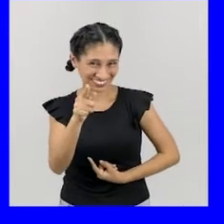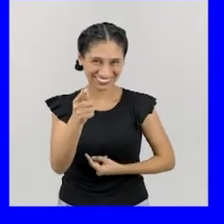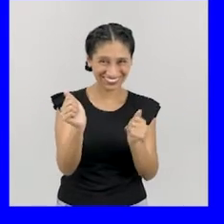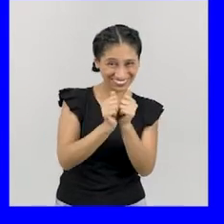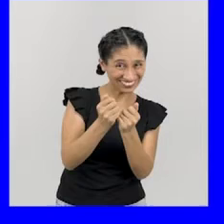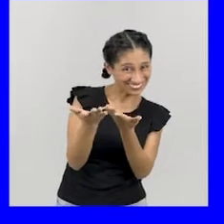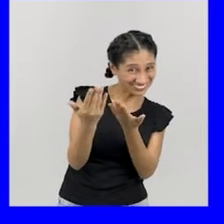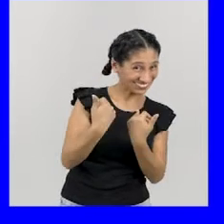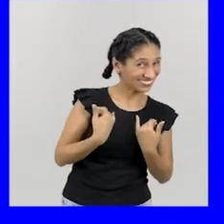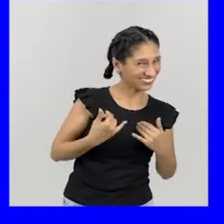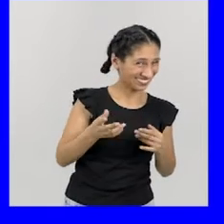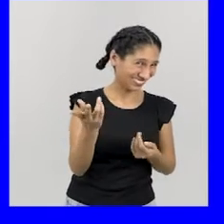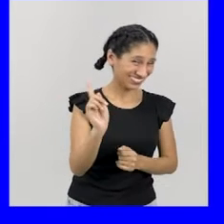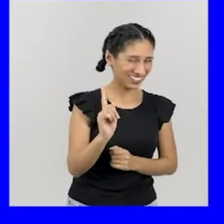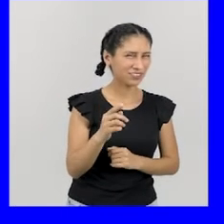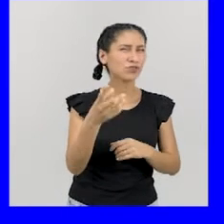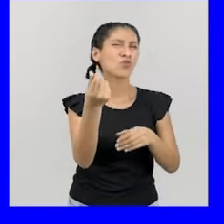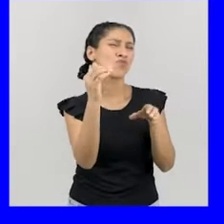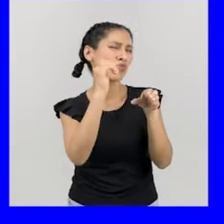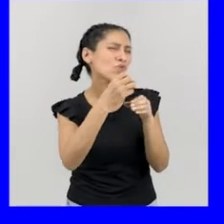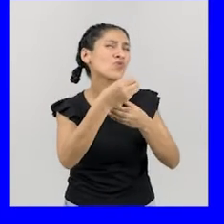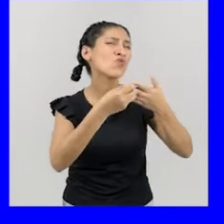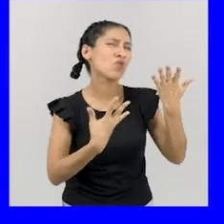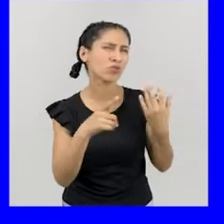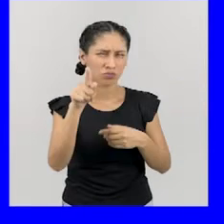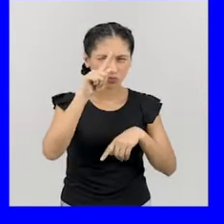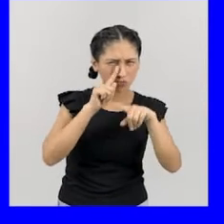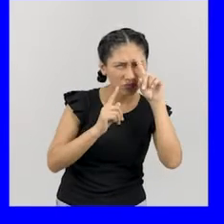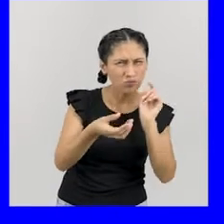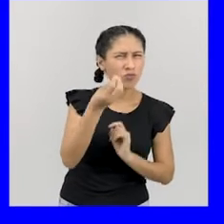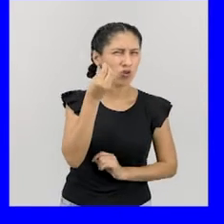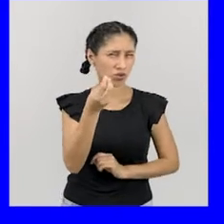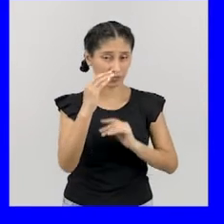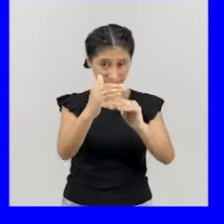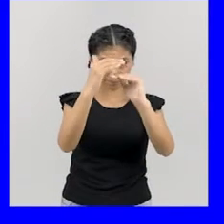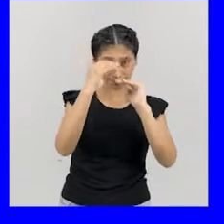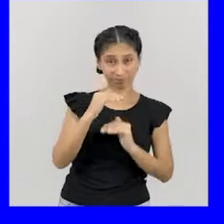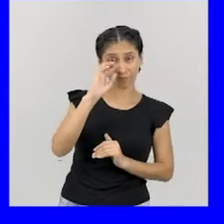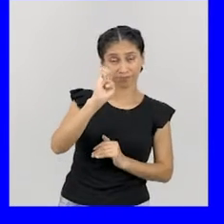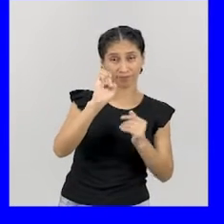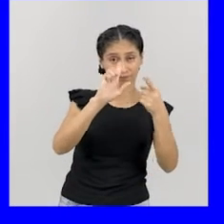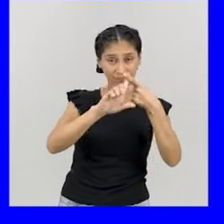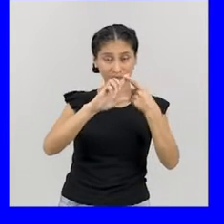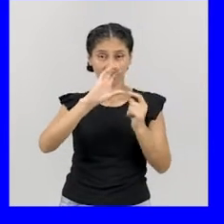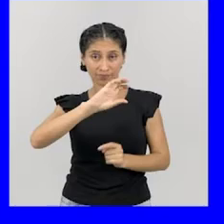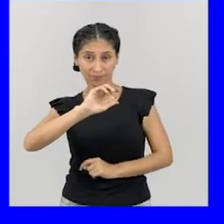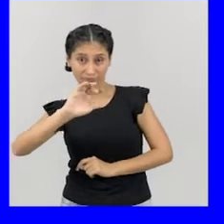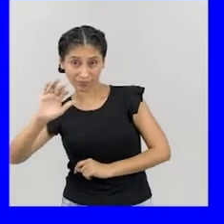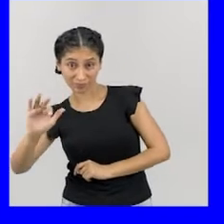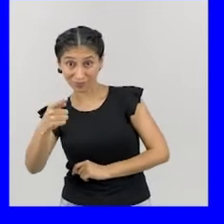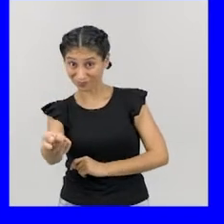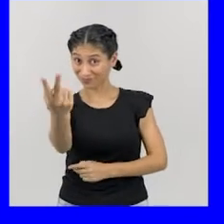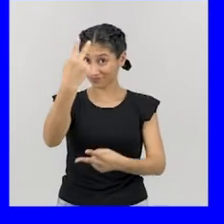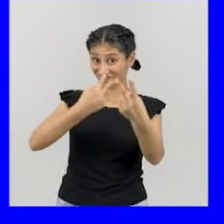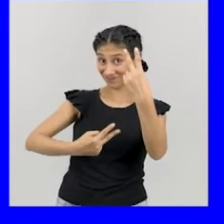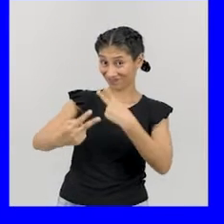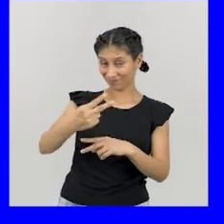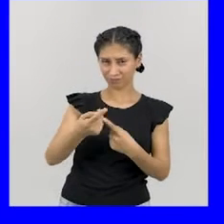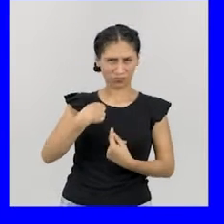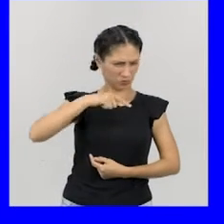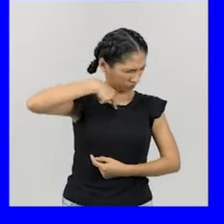conmigo? ¿Cuánto dinero tienes ahorrado? ¿Por qué lloras? Exclamativo. Viniste a